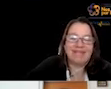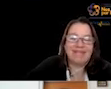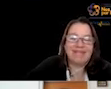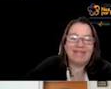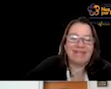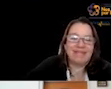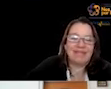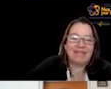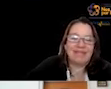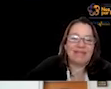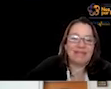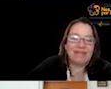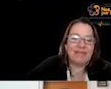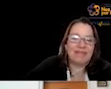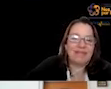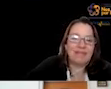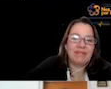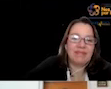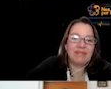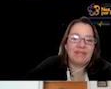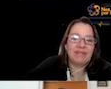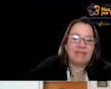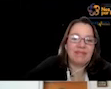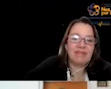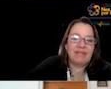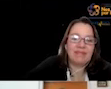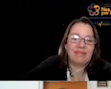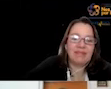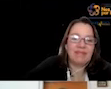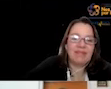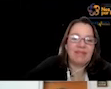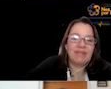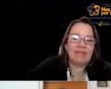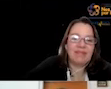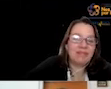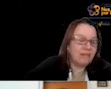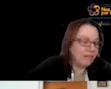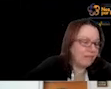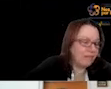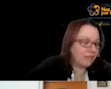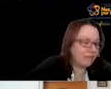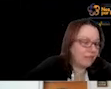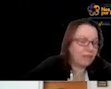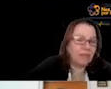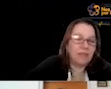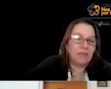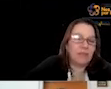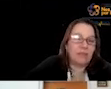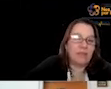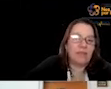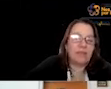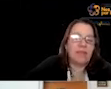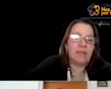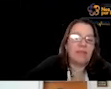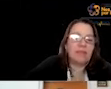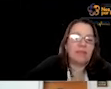vez, y Jaime Hernández, y bueno, acá deja clarito que necesitamos crear esos depósitos en